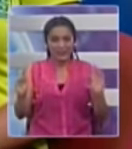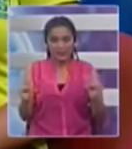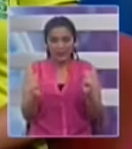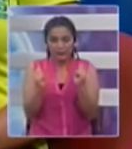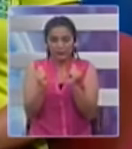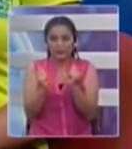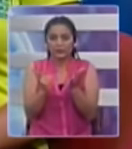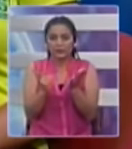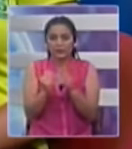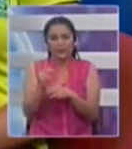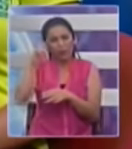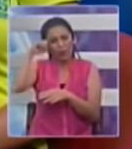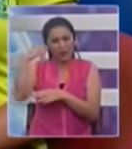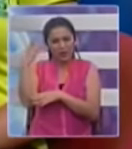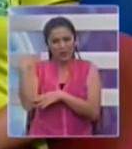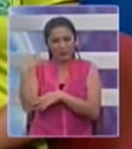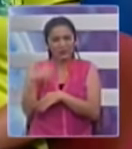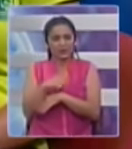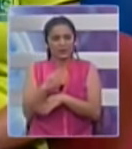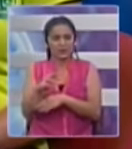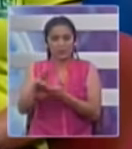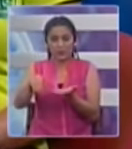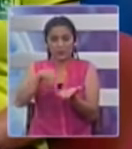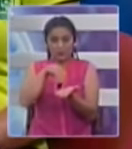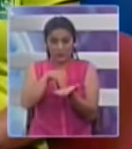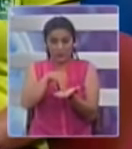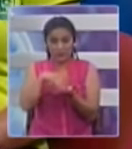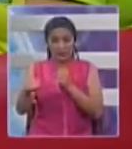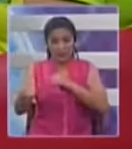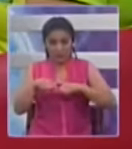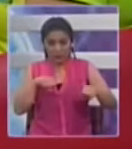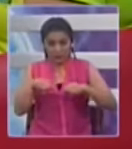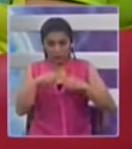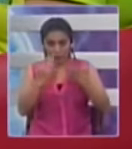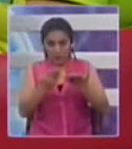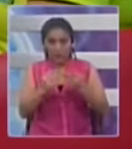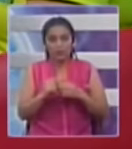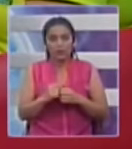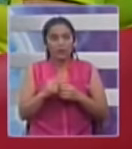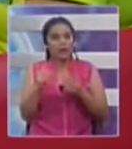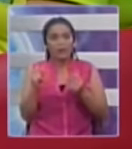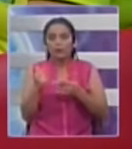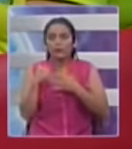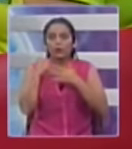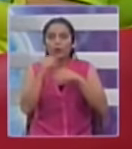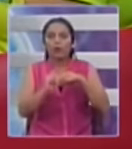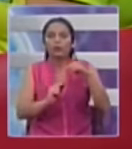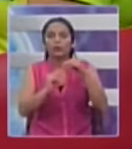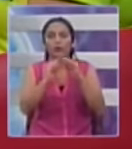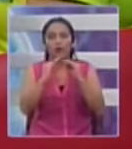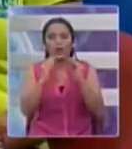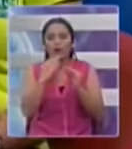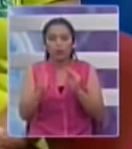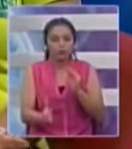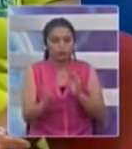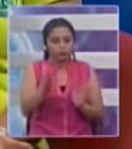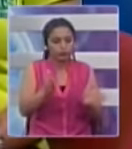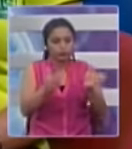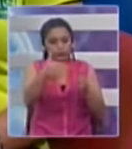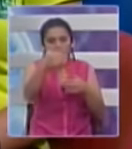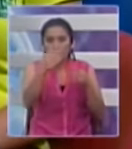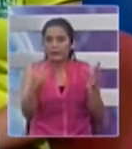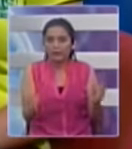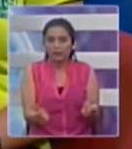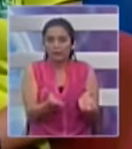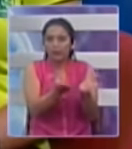con discapacidades en el terremoto de Manabí. Es decir, ya hay una propuesta ahí ya realizable y que se ha aprobado. Adicionalmente, esto que el